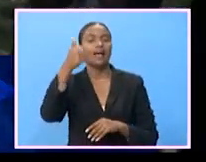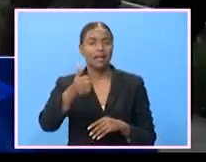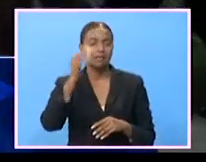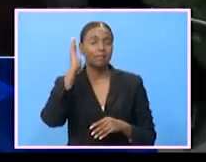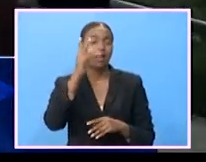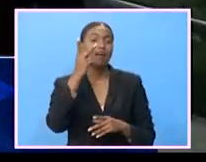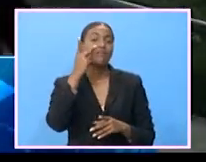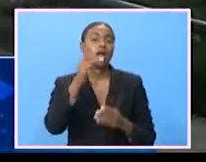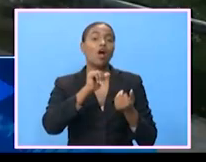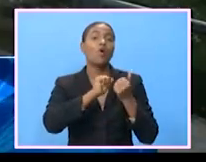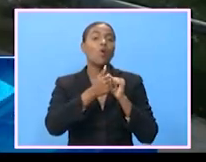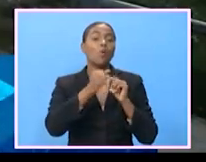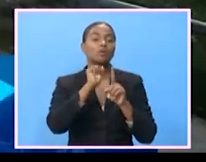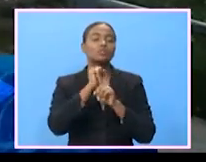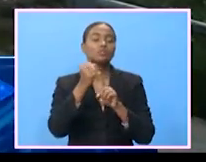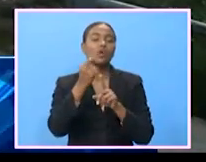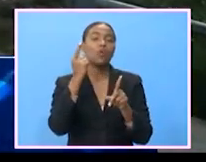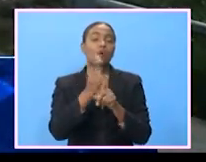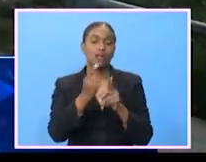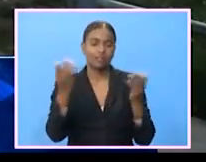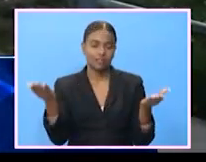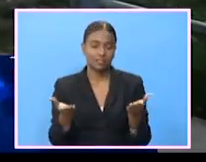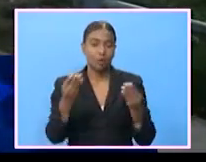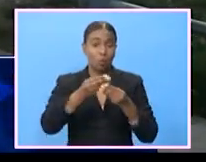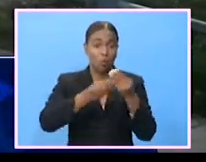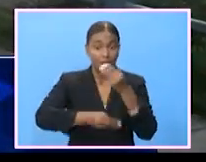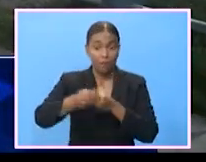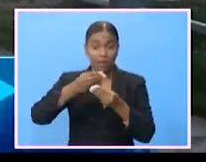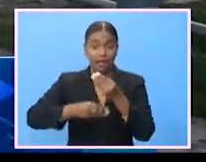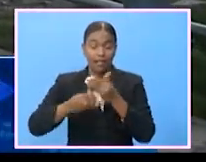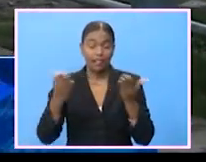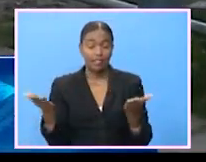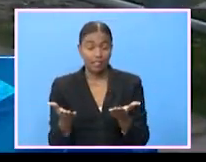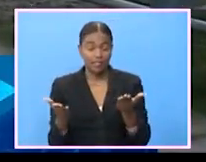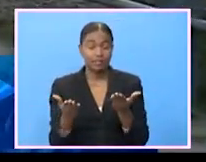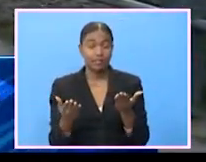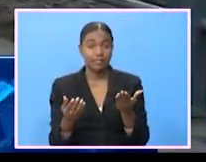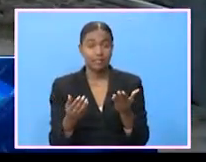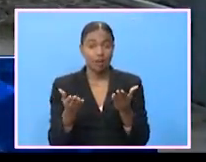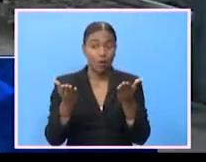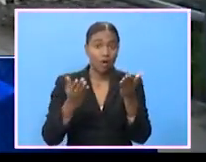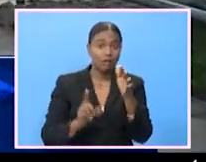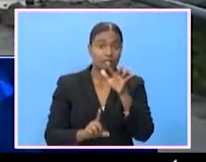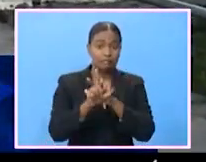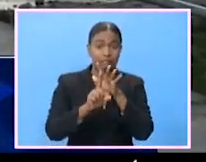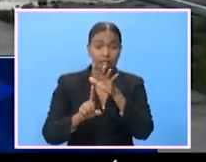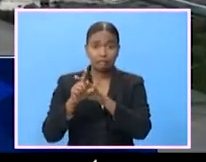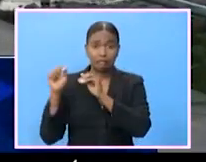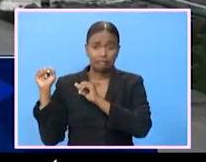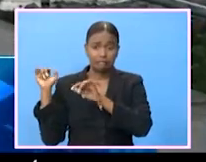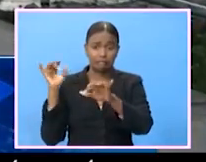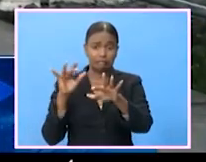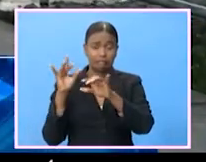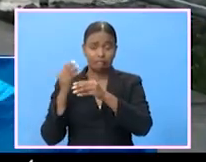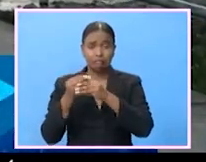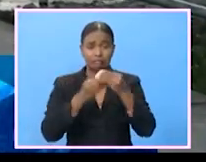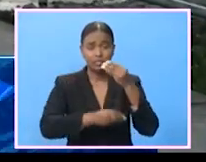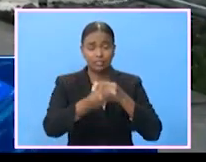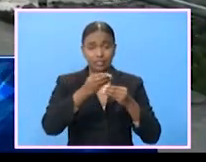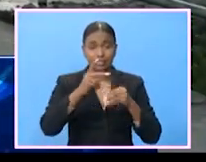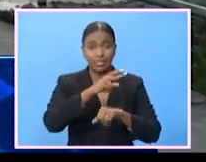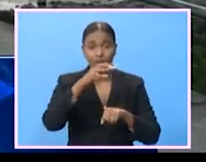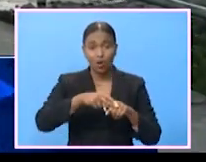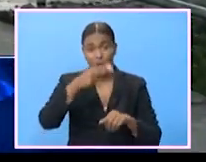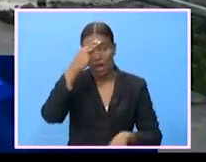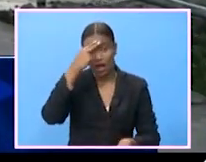ver cómo es la realidad en medio del mercado binacional, el mercado en el que convergen tanto a nivel comercial la parte de